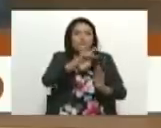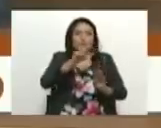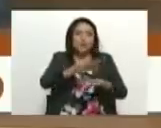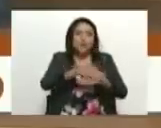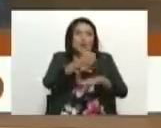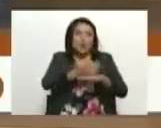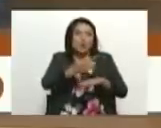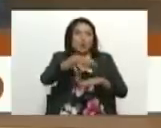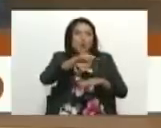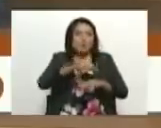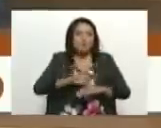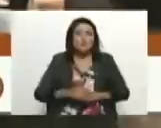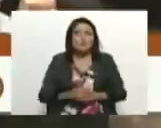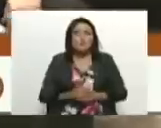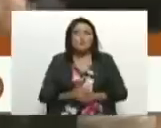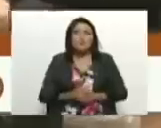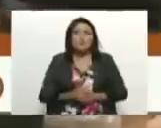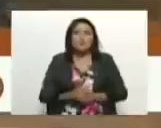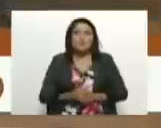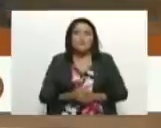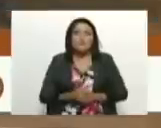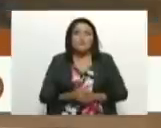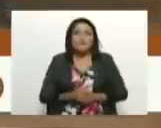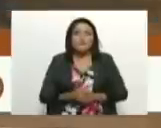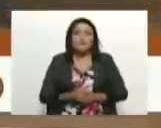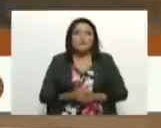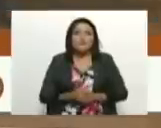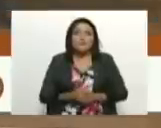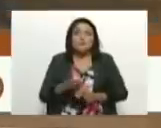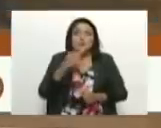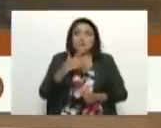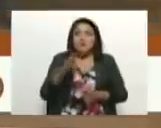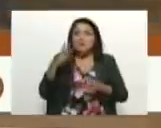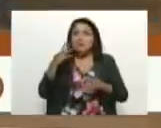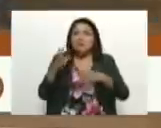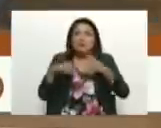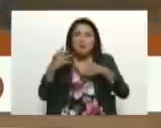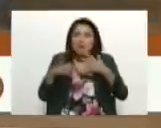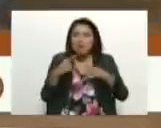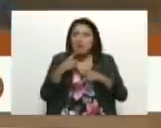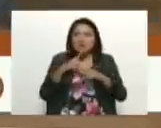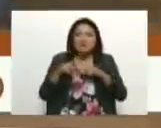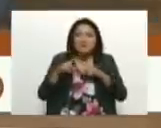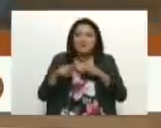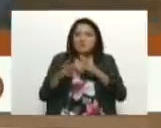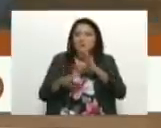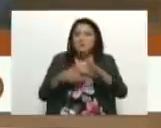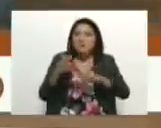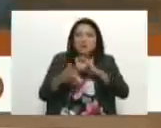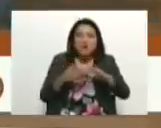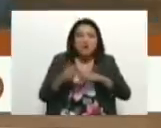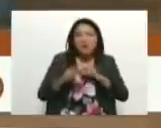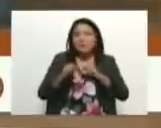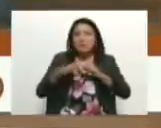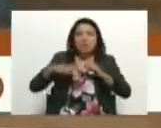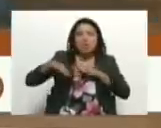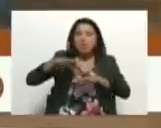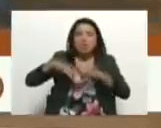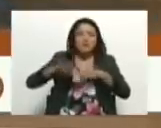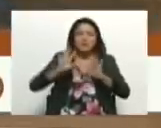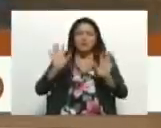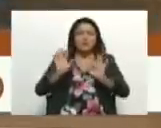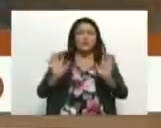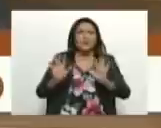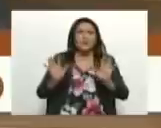exactamente donde debe tocarse, sin escándalos de ningún tipo, sin pantallerismos de ningún tipo,